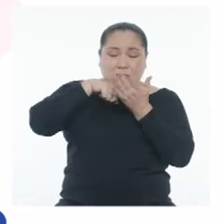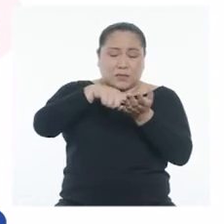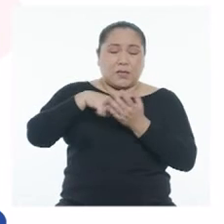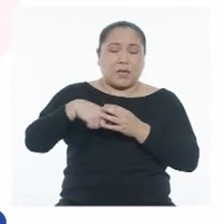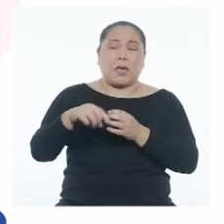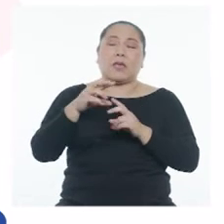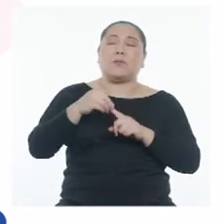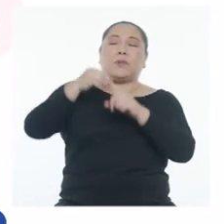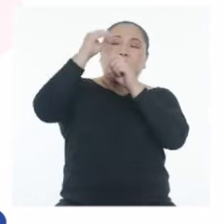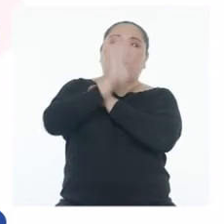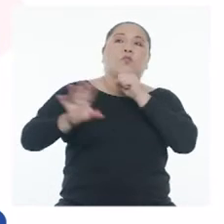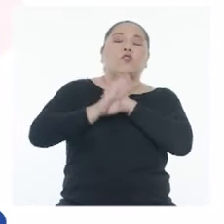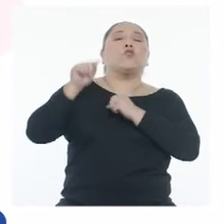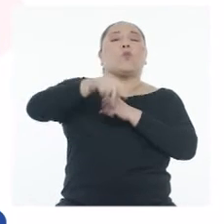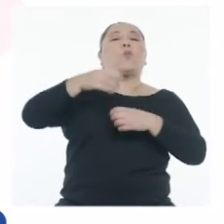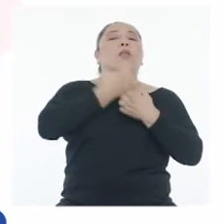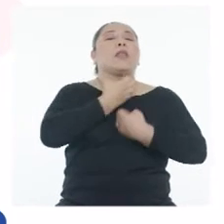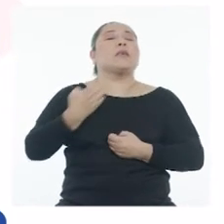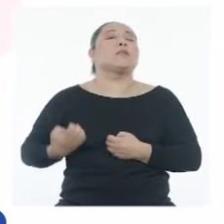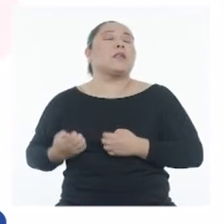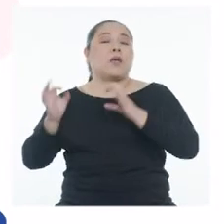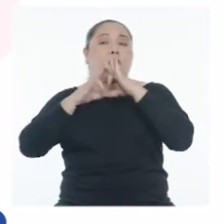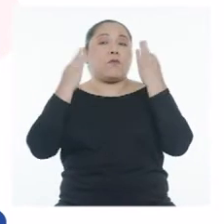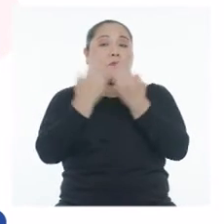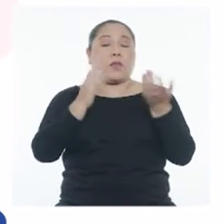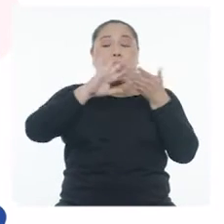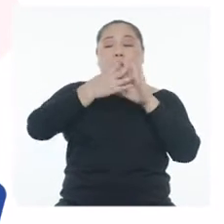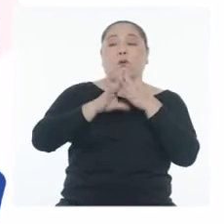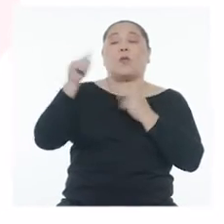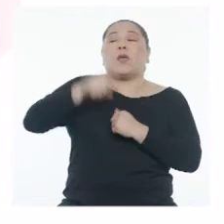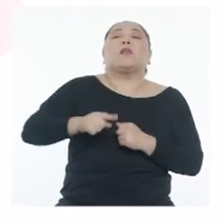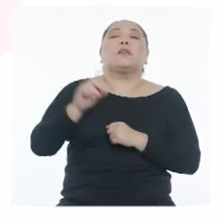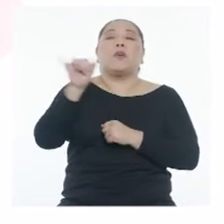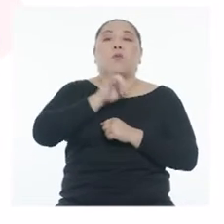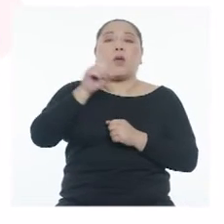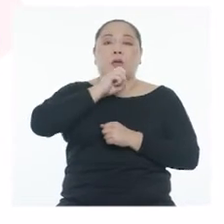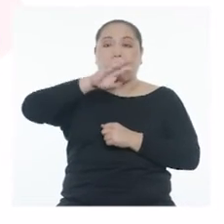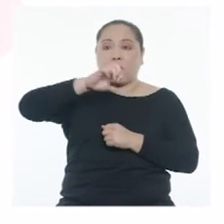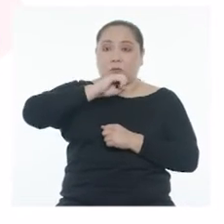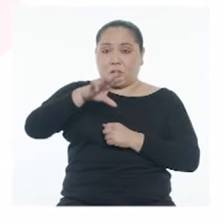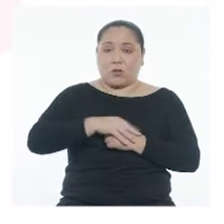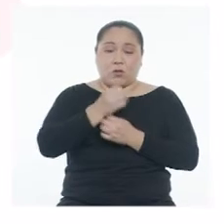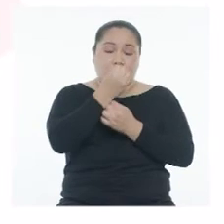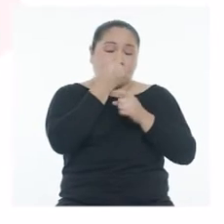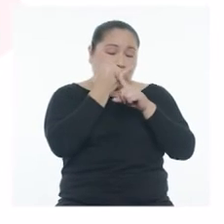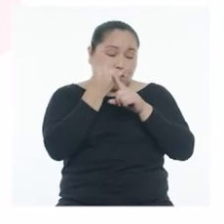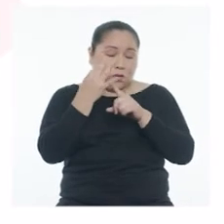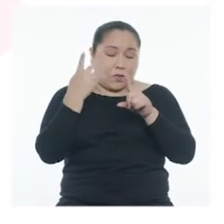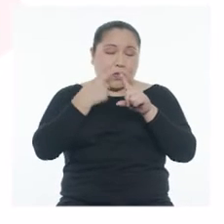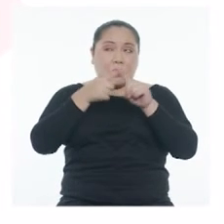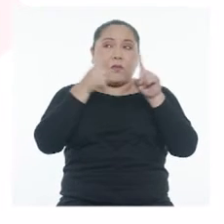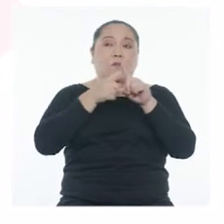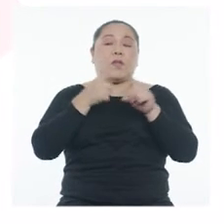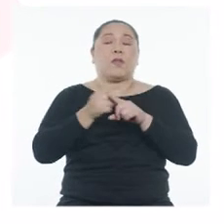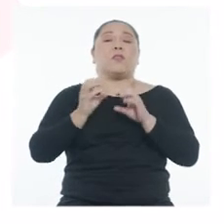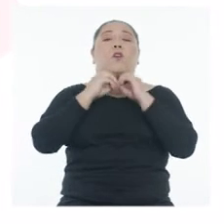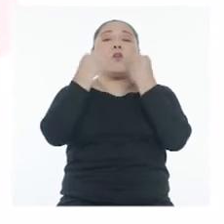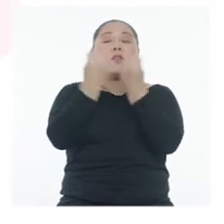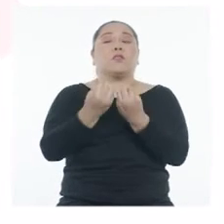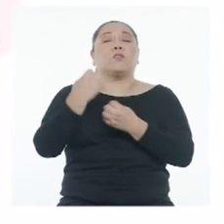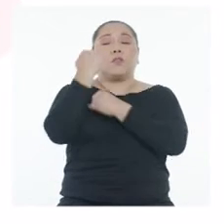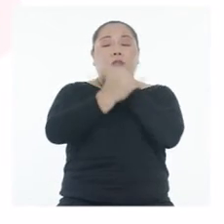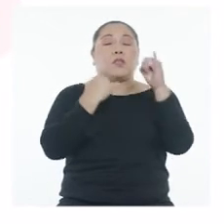especial protección por parte del Estado, la familia y la comunidad, tal como lo han establecido diversos instrumentos